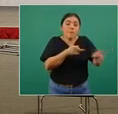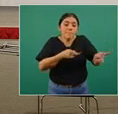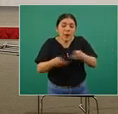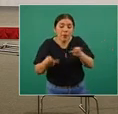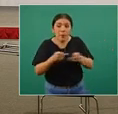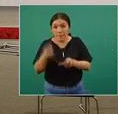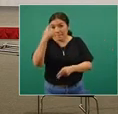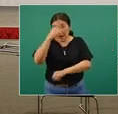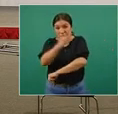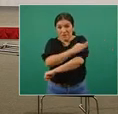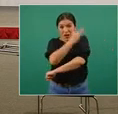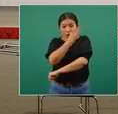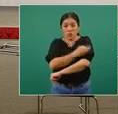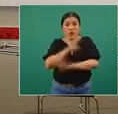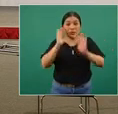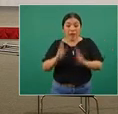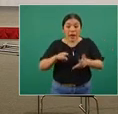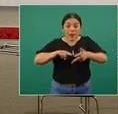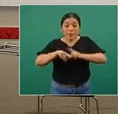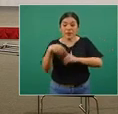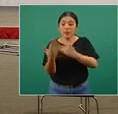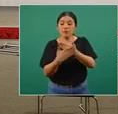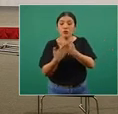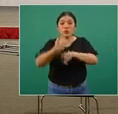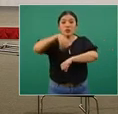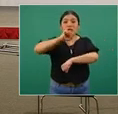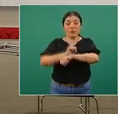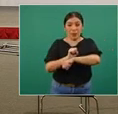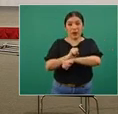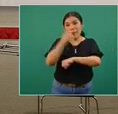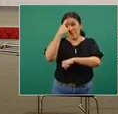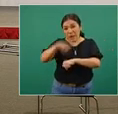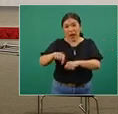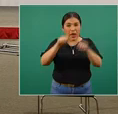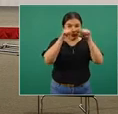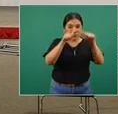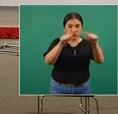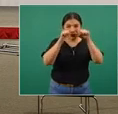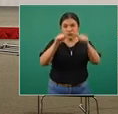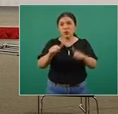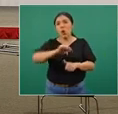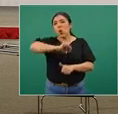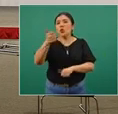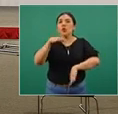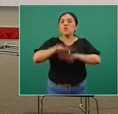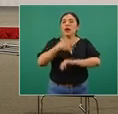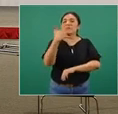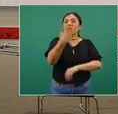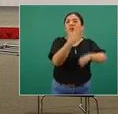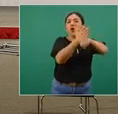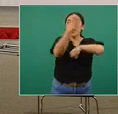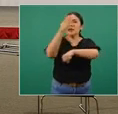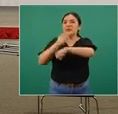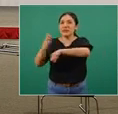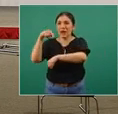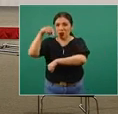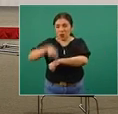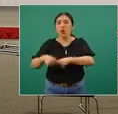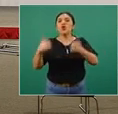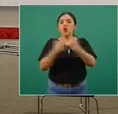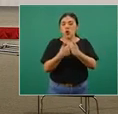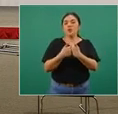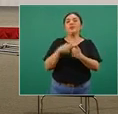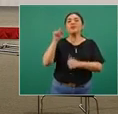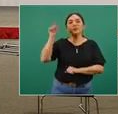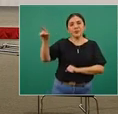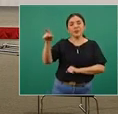Nacional de Vacunación, que empezará la próxima semana a cubrir en otros 5 estados además del estado